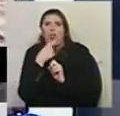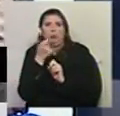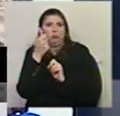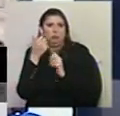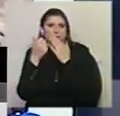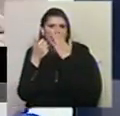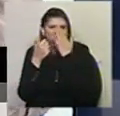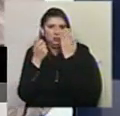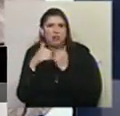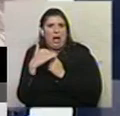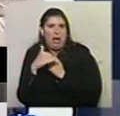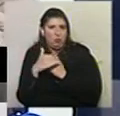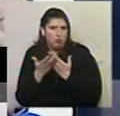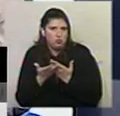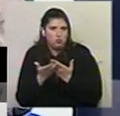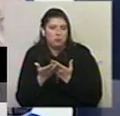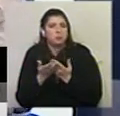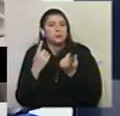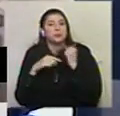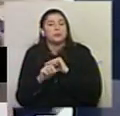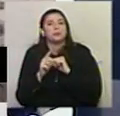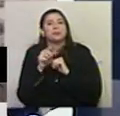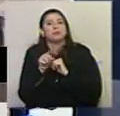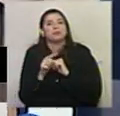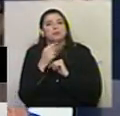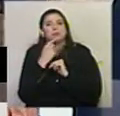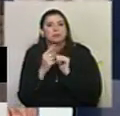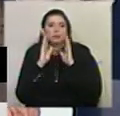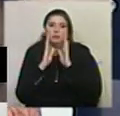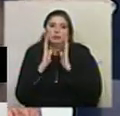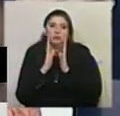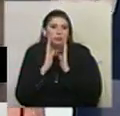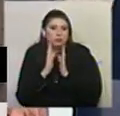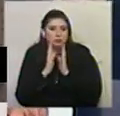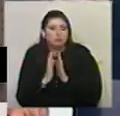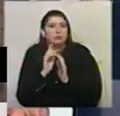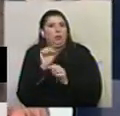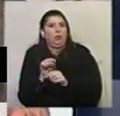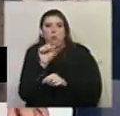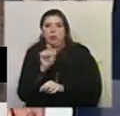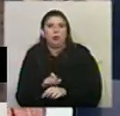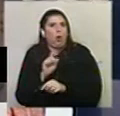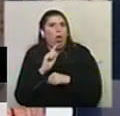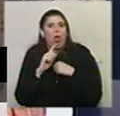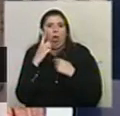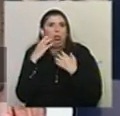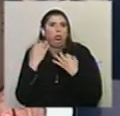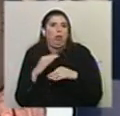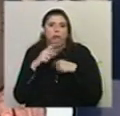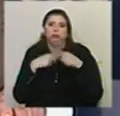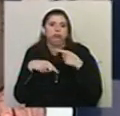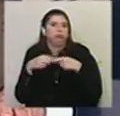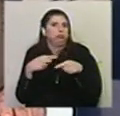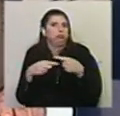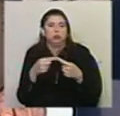Incurrimos muy frecuentemente en lo que decía Juan, en encarnizamiento u hostigamiento terapéutico, es decir, en medidas